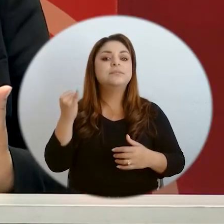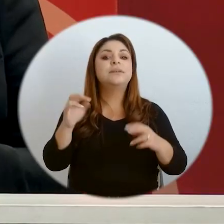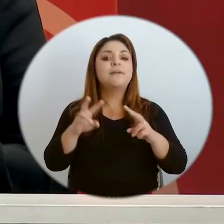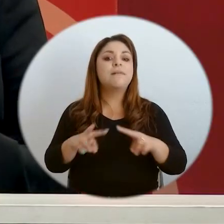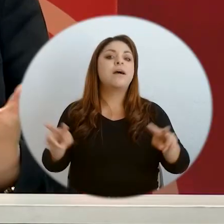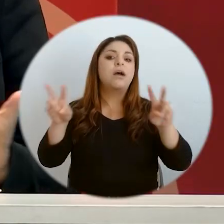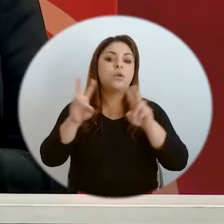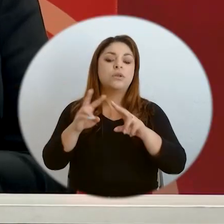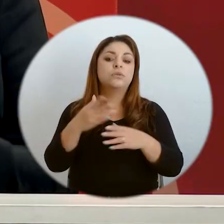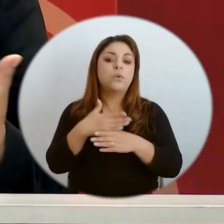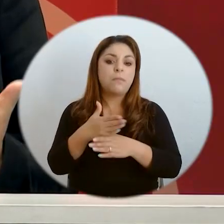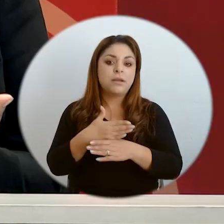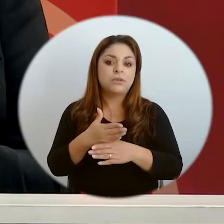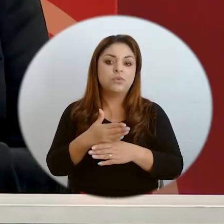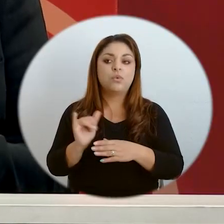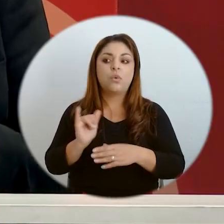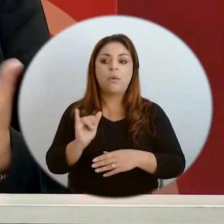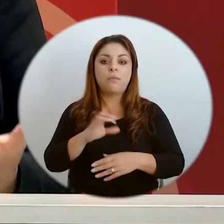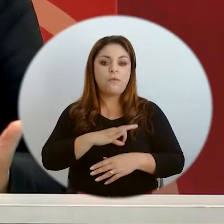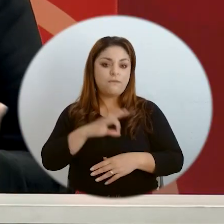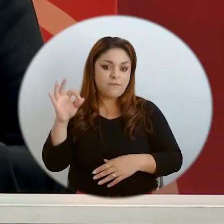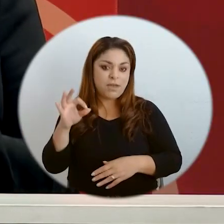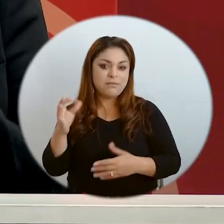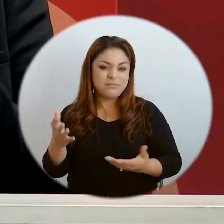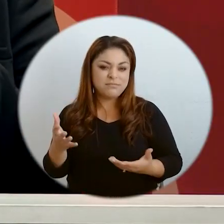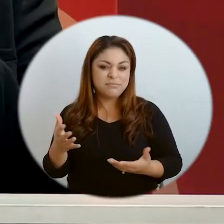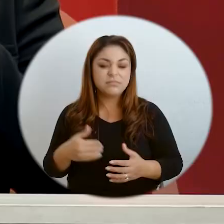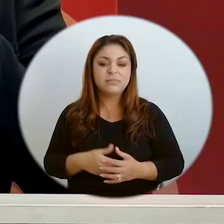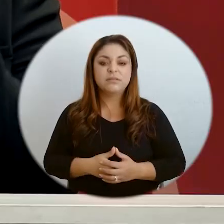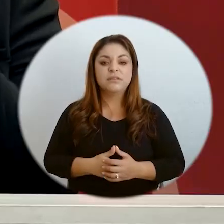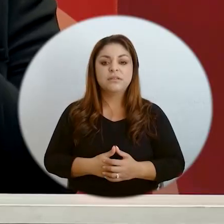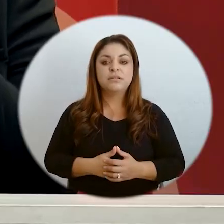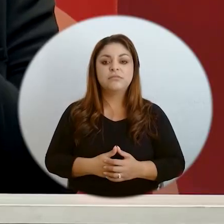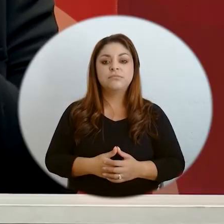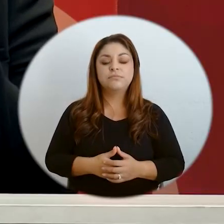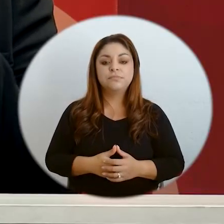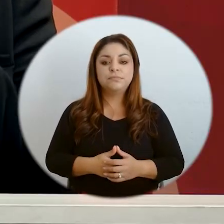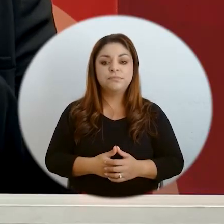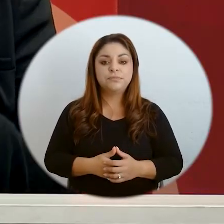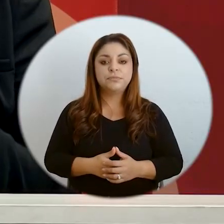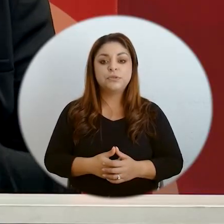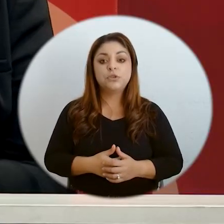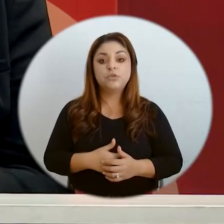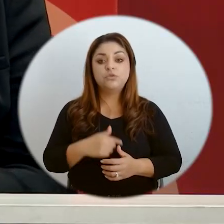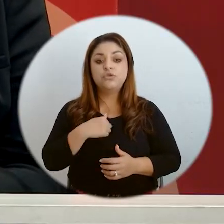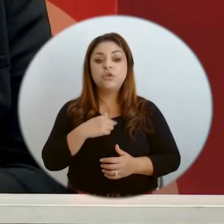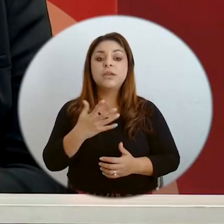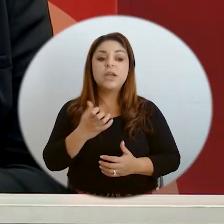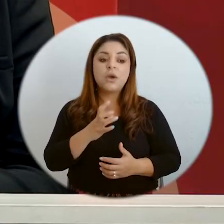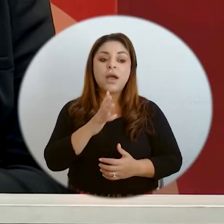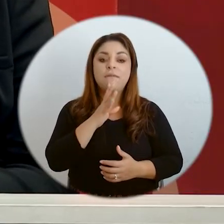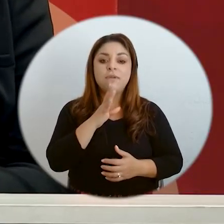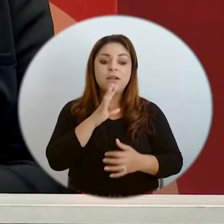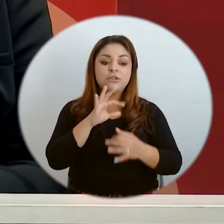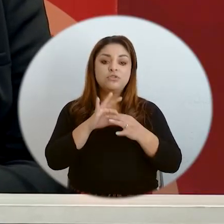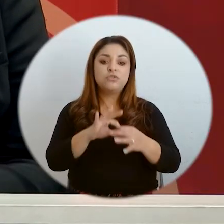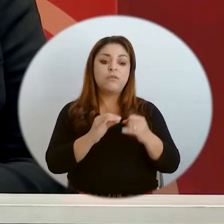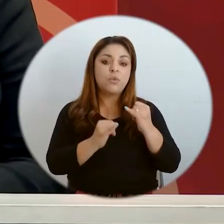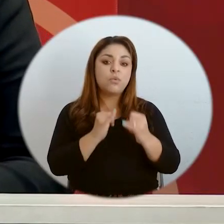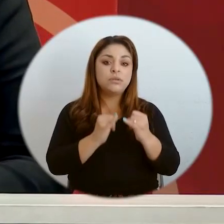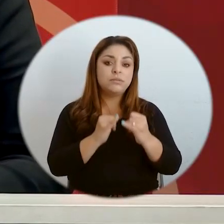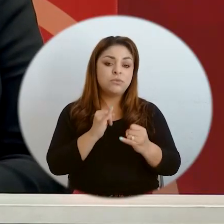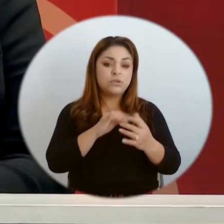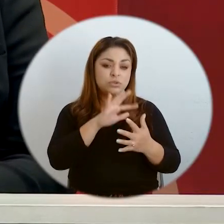como esas ideas de valores compartidos, esa fe, ¿verdad? Yo quiero aquí hacer también referencia a